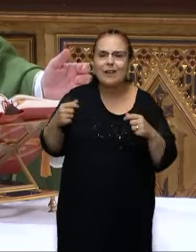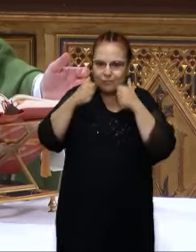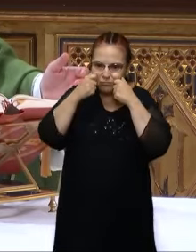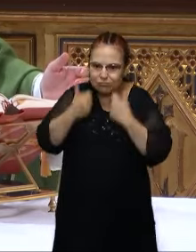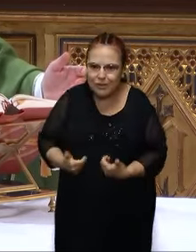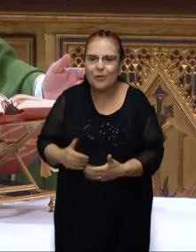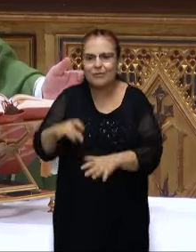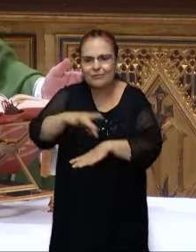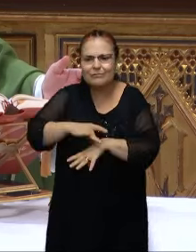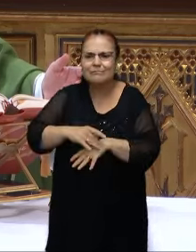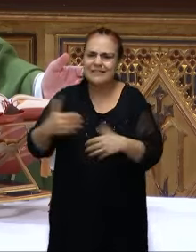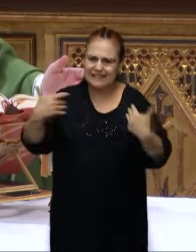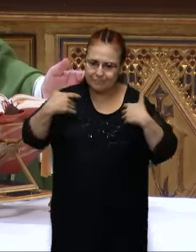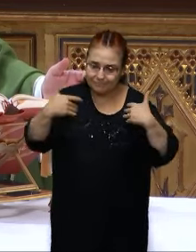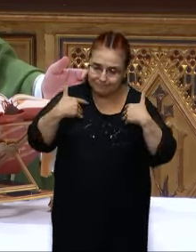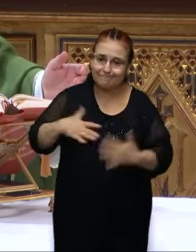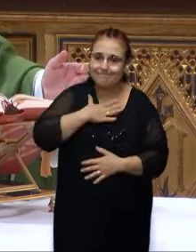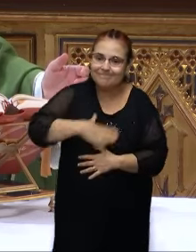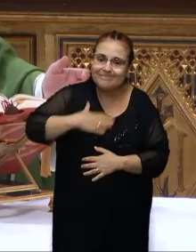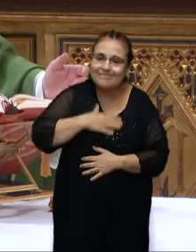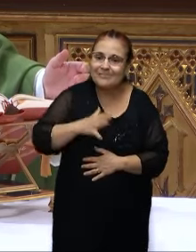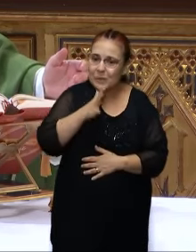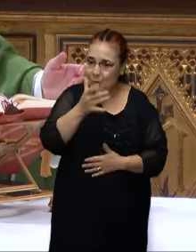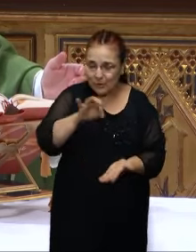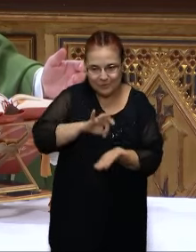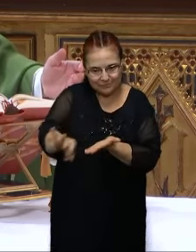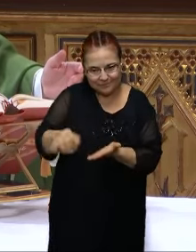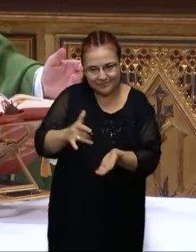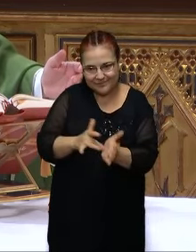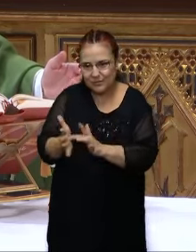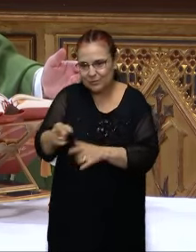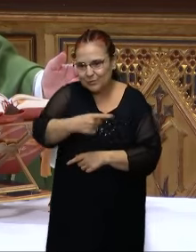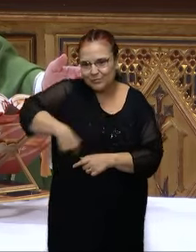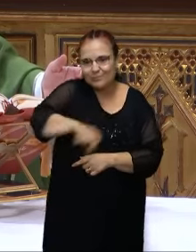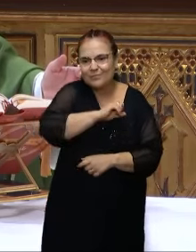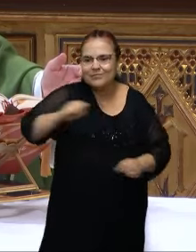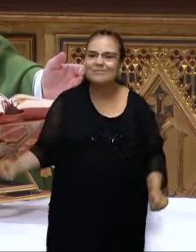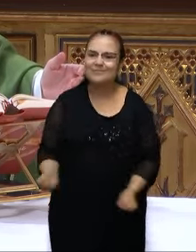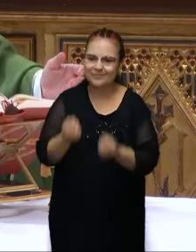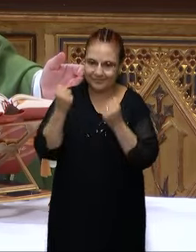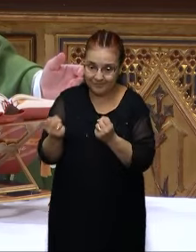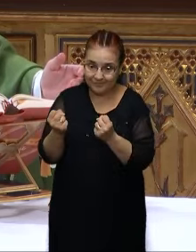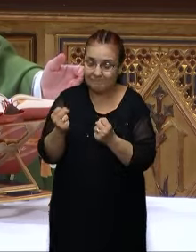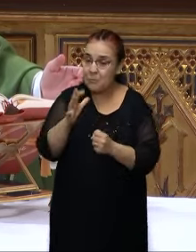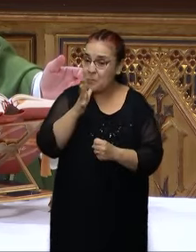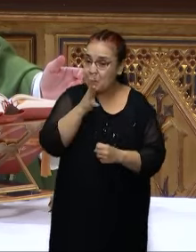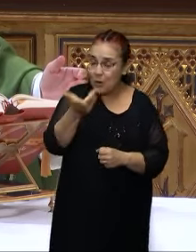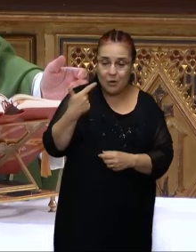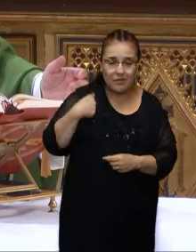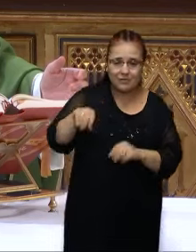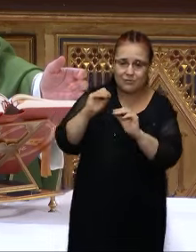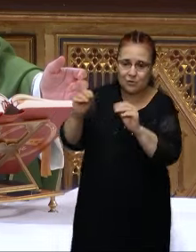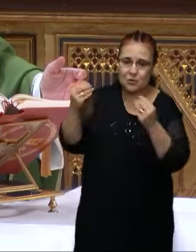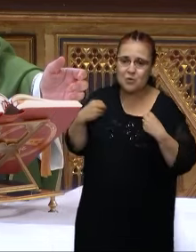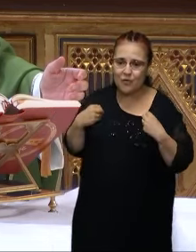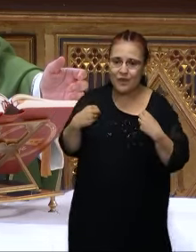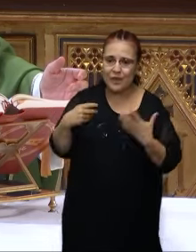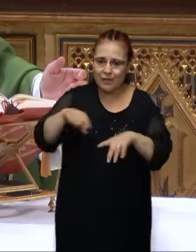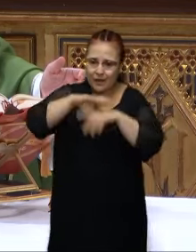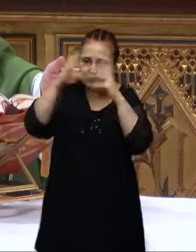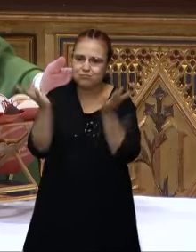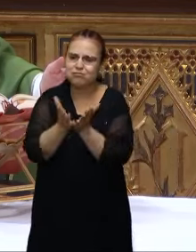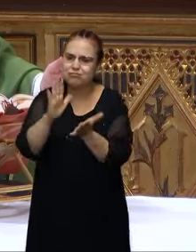en la enfermedad, en el sufrimiento y en el gozo, por tu siervo Jesús, nuestro Redentor. Porque Él en su vida terrena pasó haciendo el